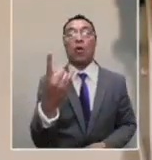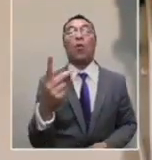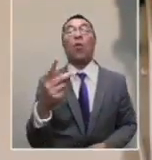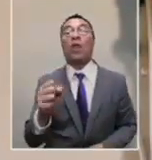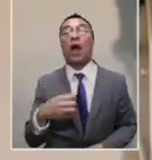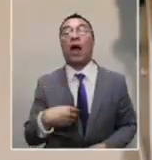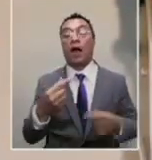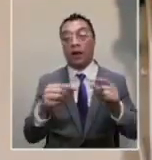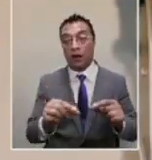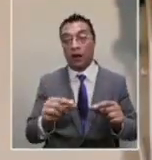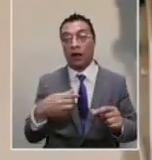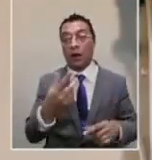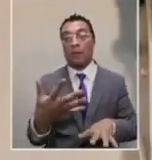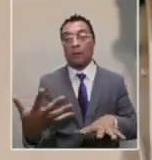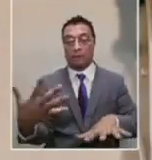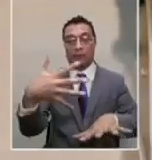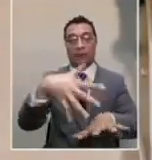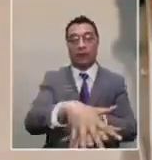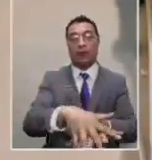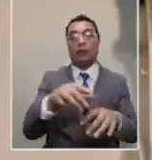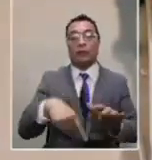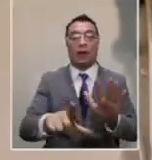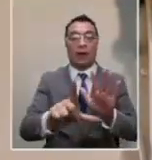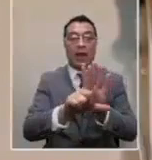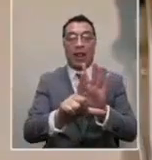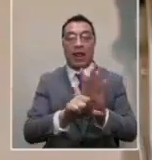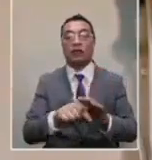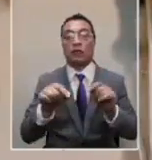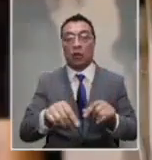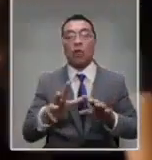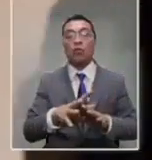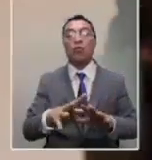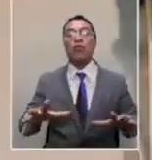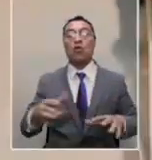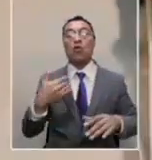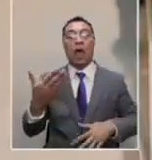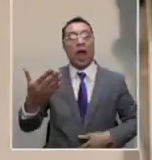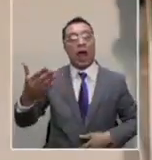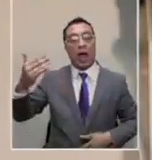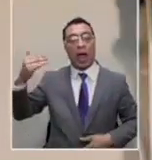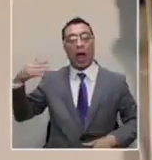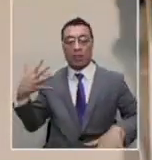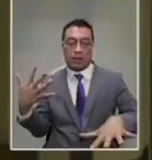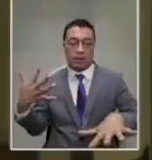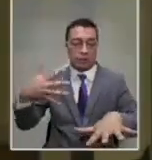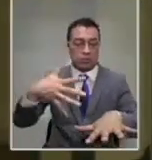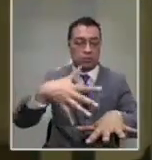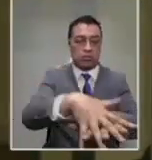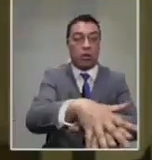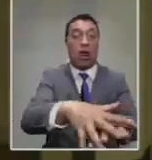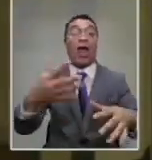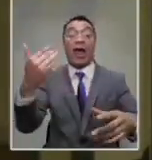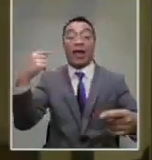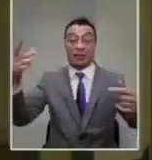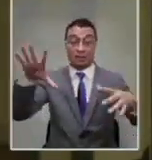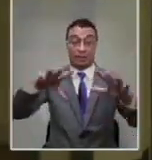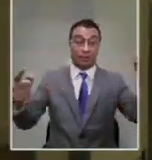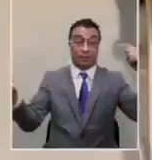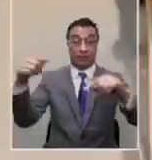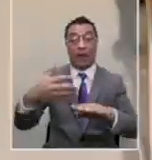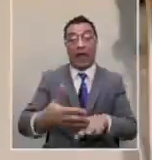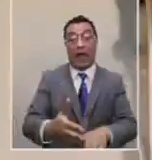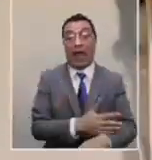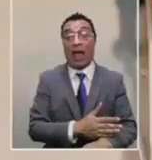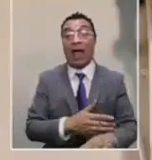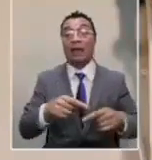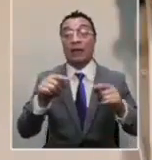deuda respecto a este flujo migratorio. Tenemos una legislación que es muy anterior al flujo migratorio, ¿ya?, que fue impuesta en la